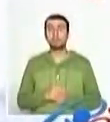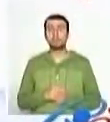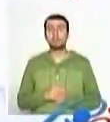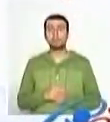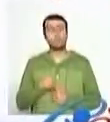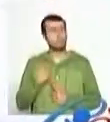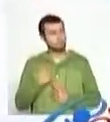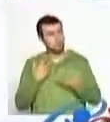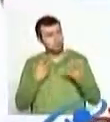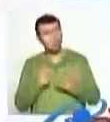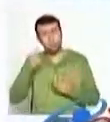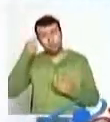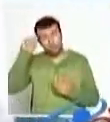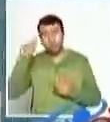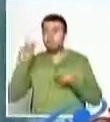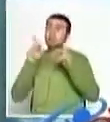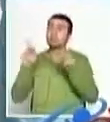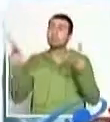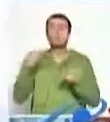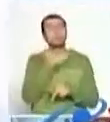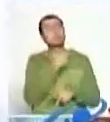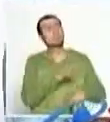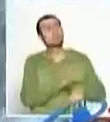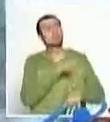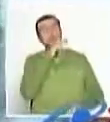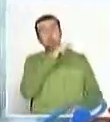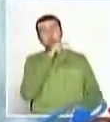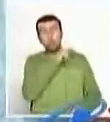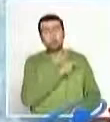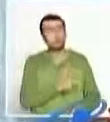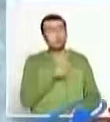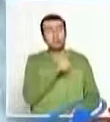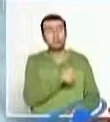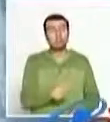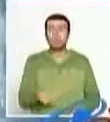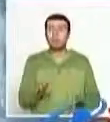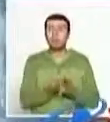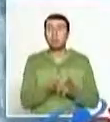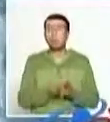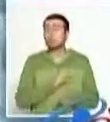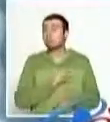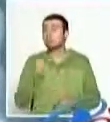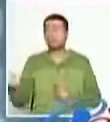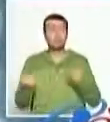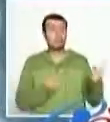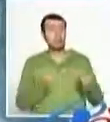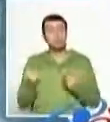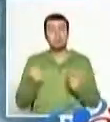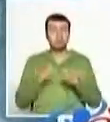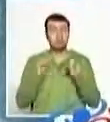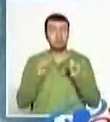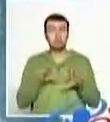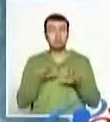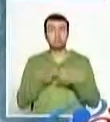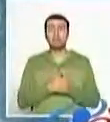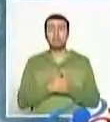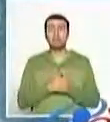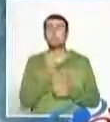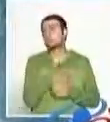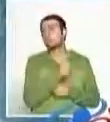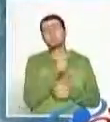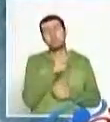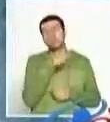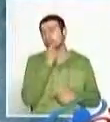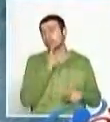recordarle a nuestros oyentes que el doctor Rojas no tiene el don de la ubicuidad. a nuestros televidentes, perdón, no tiene el don de la